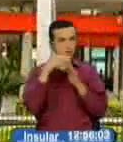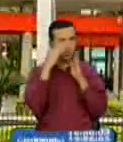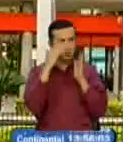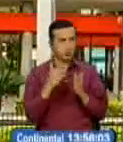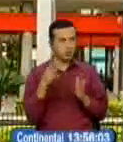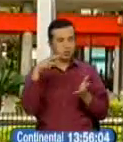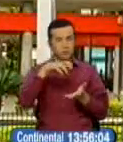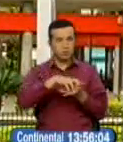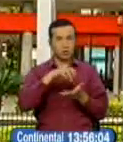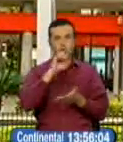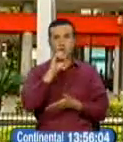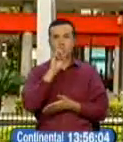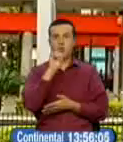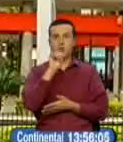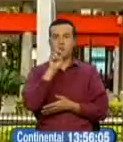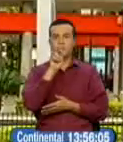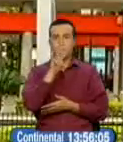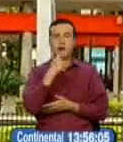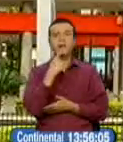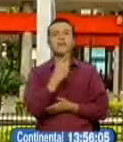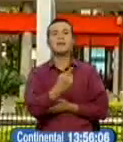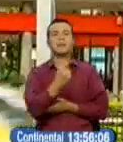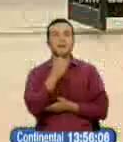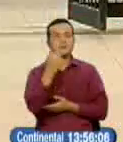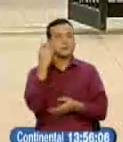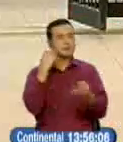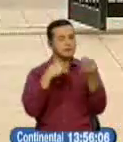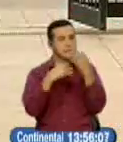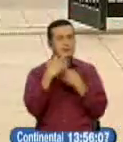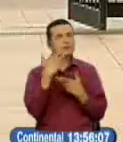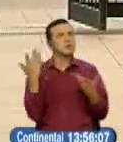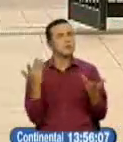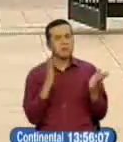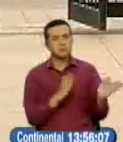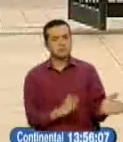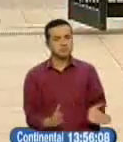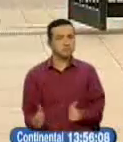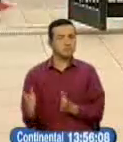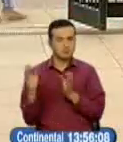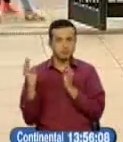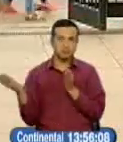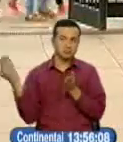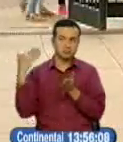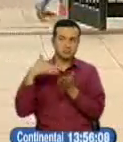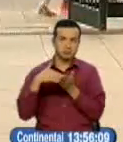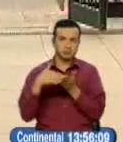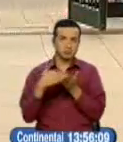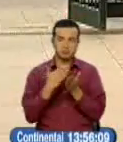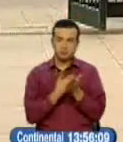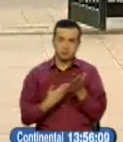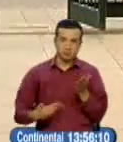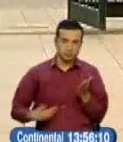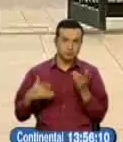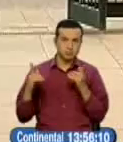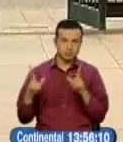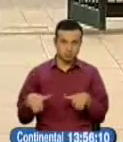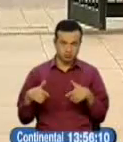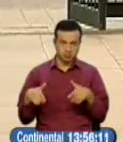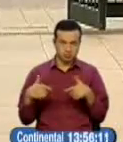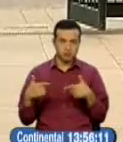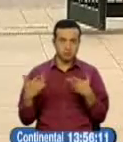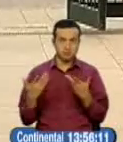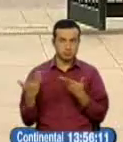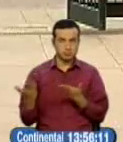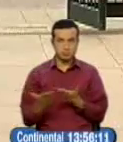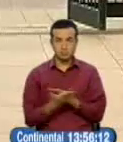la provincia, Omar Juez, quien nos detalla cómo se está preparando para recibir al presidente constitucional